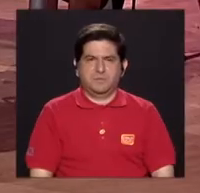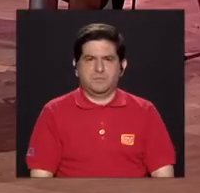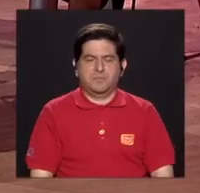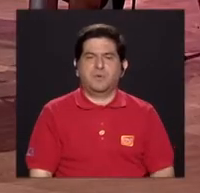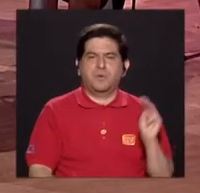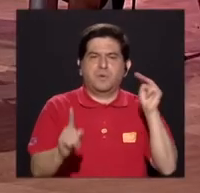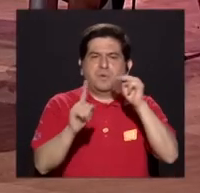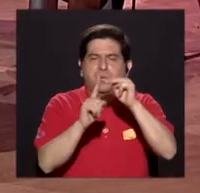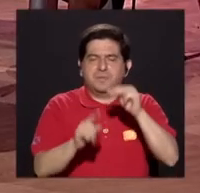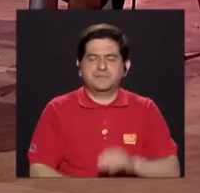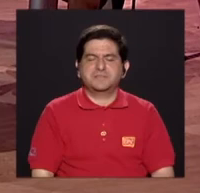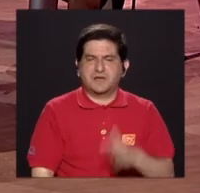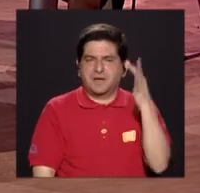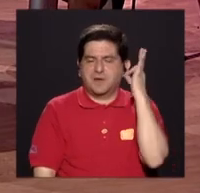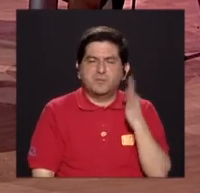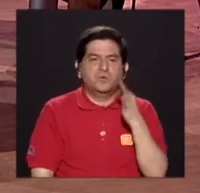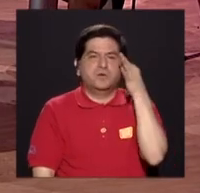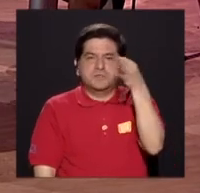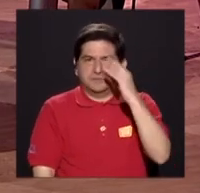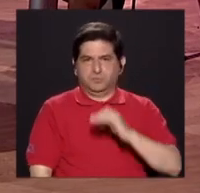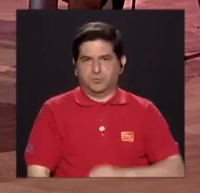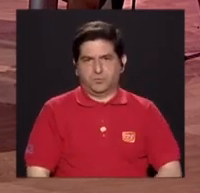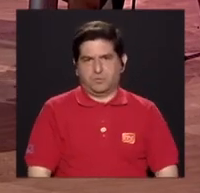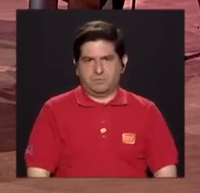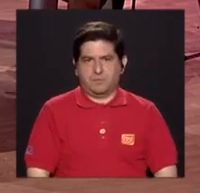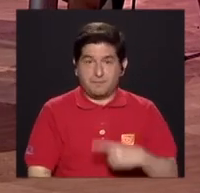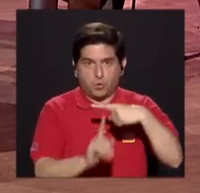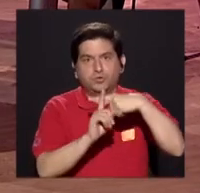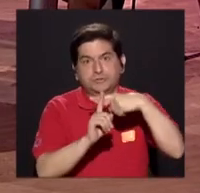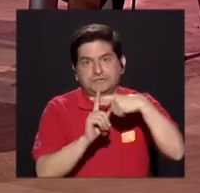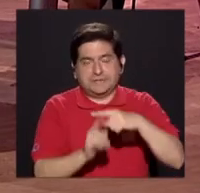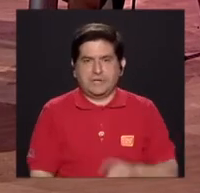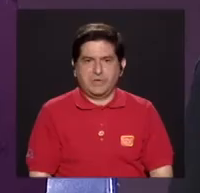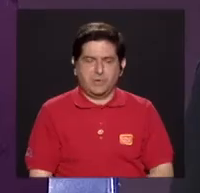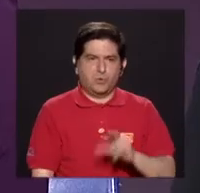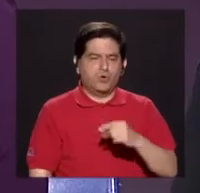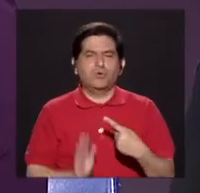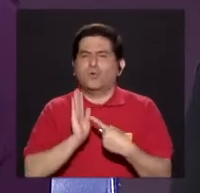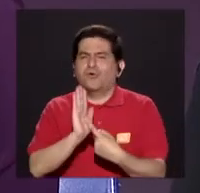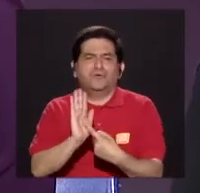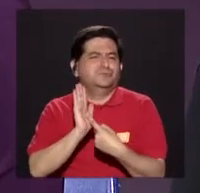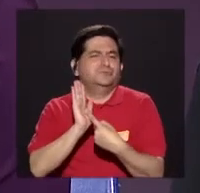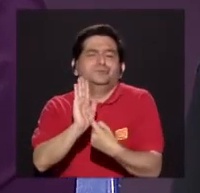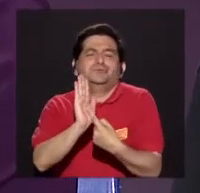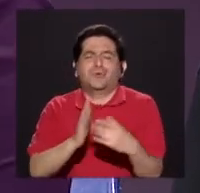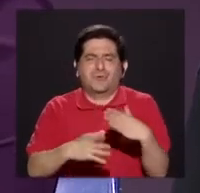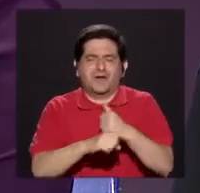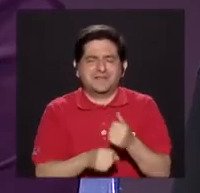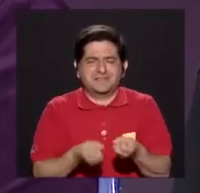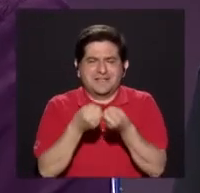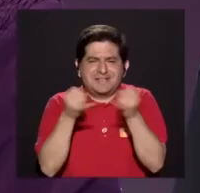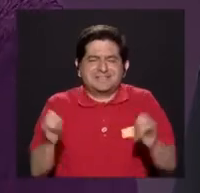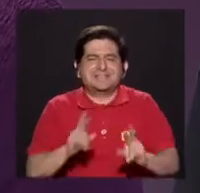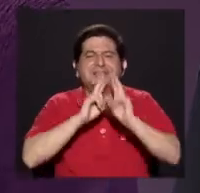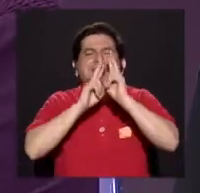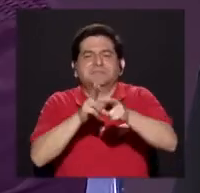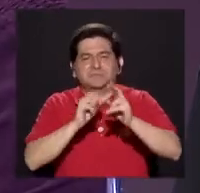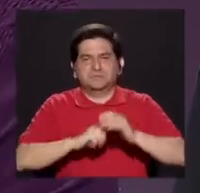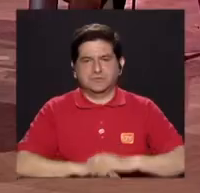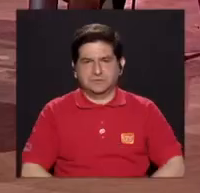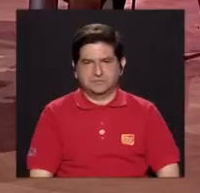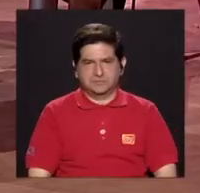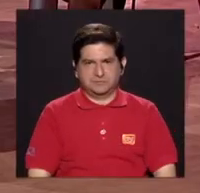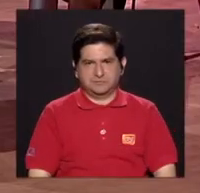mensaje a estas señoras a futuro, uh-huh, positivo, para que no sigan haciendo un show sin buenos resultados.